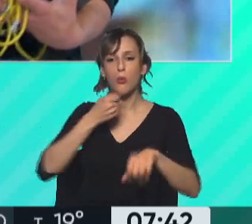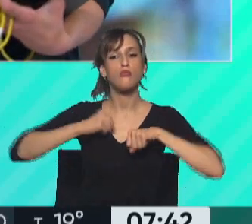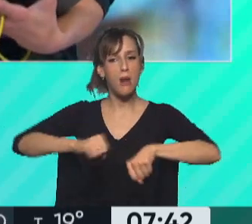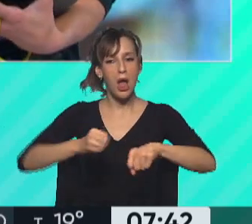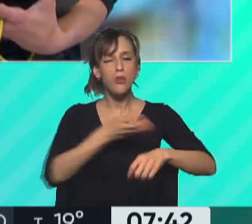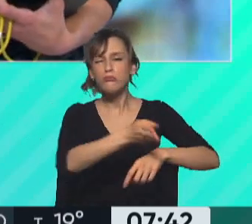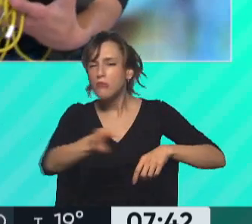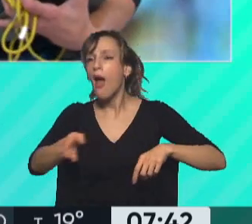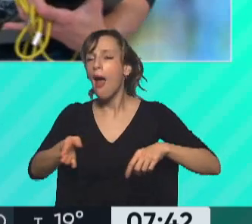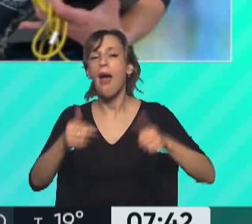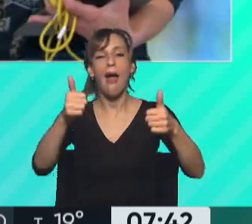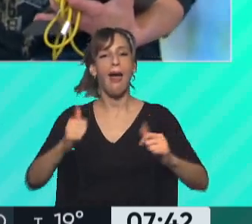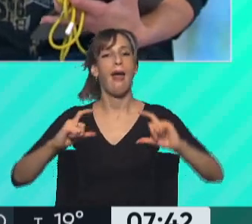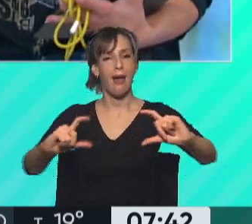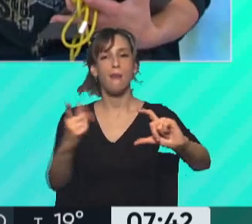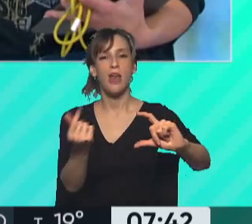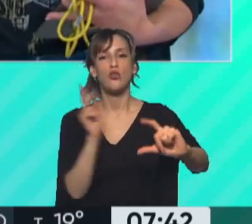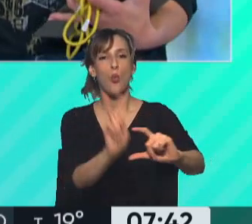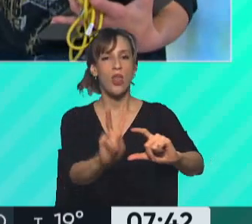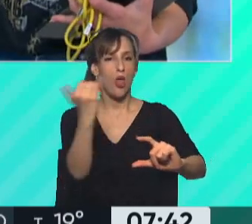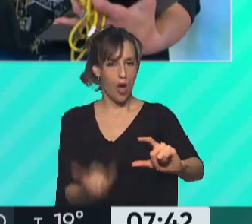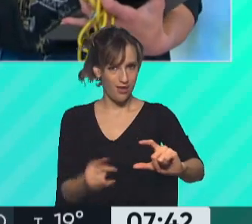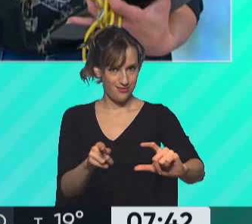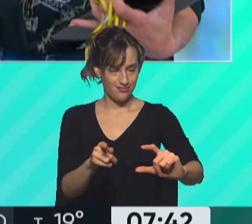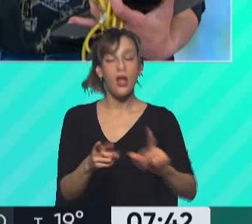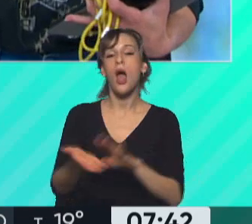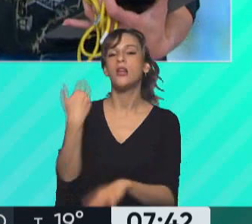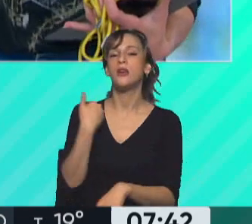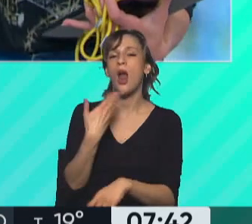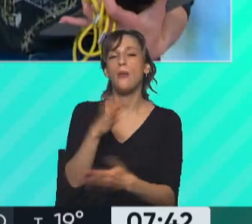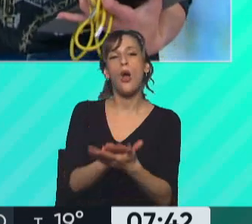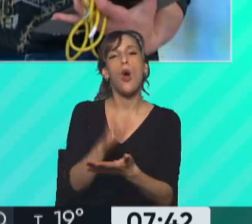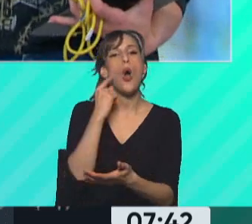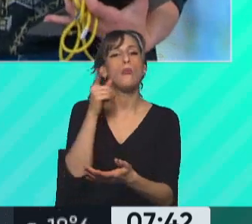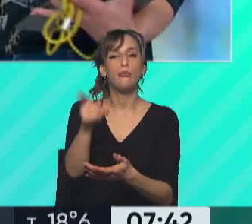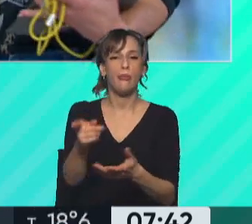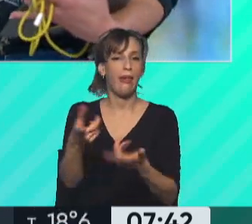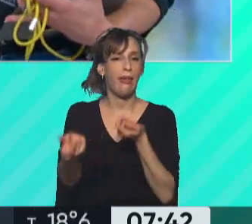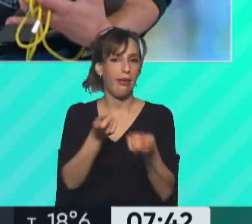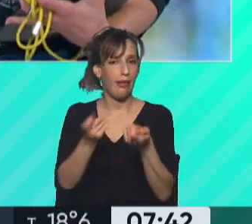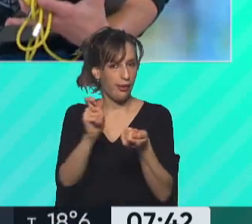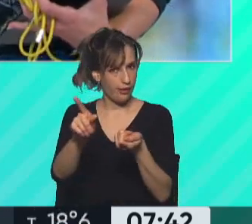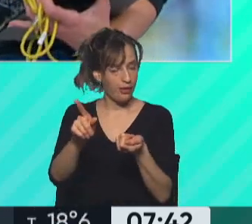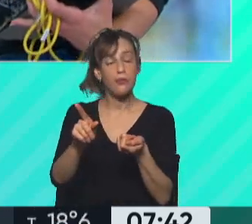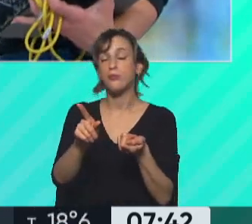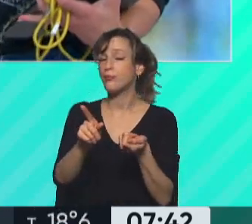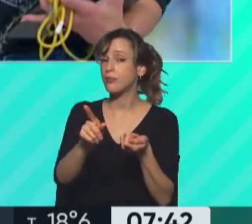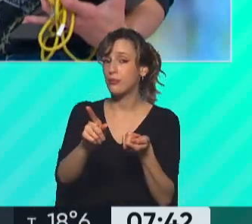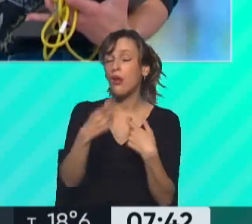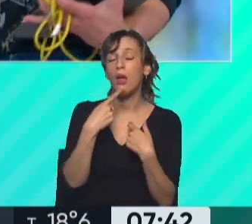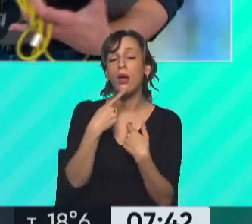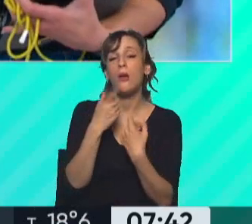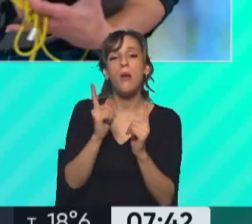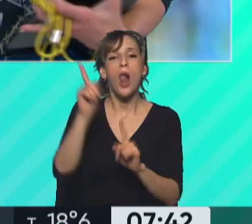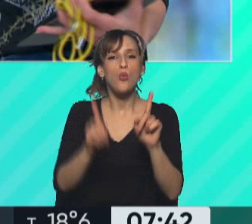ahí está. El tema es, ayer hablaba con un supermercadista del interior del país, en distintas regiones, digamos, en